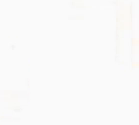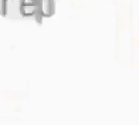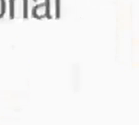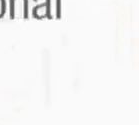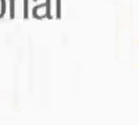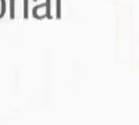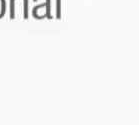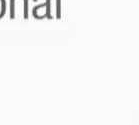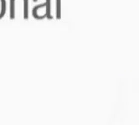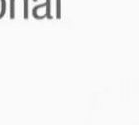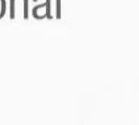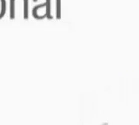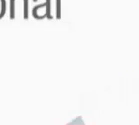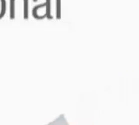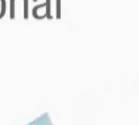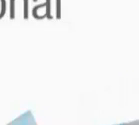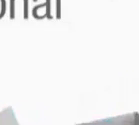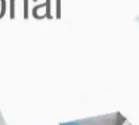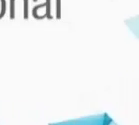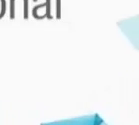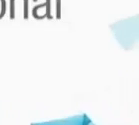Fin de espacio promocional.